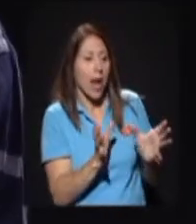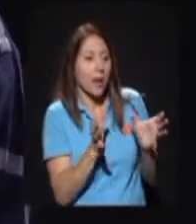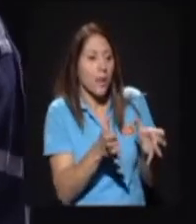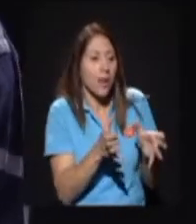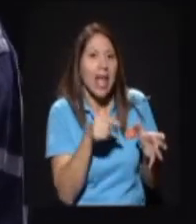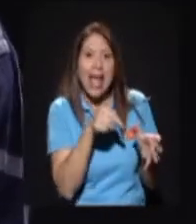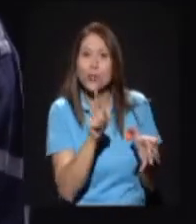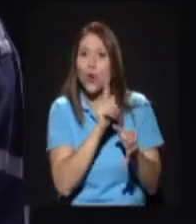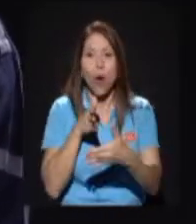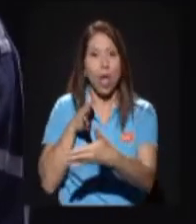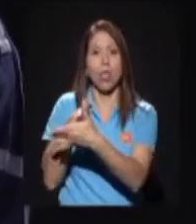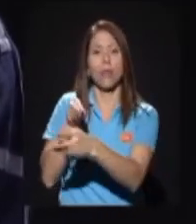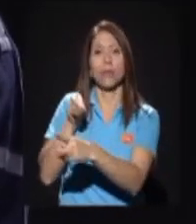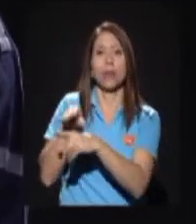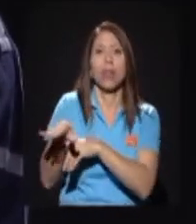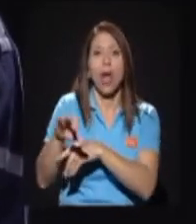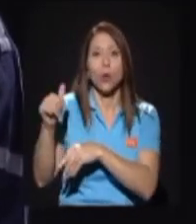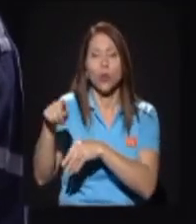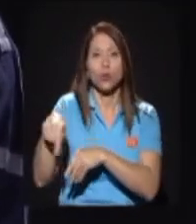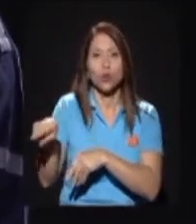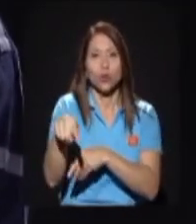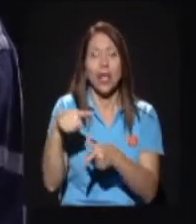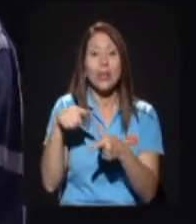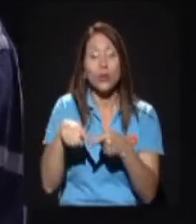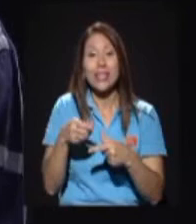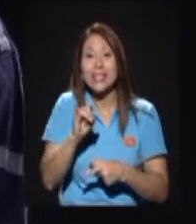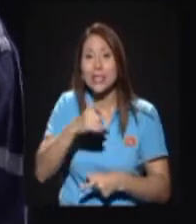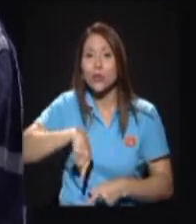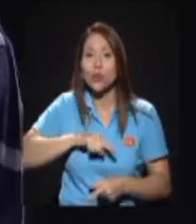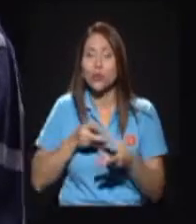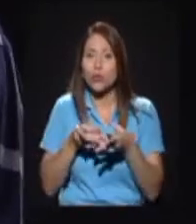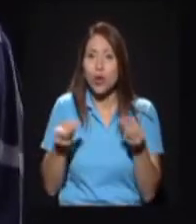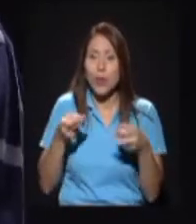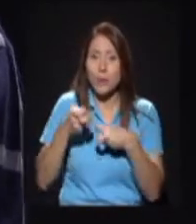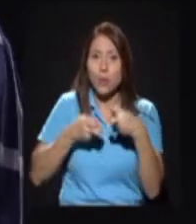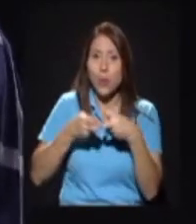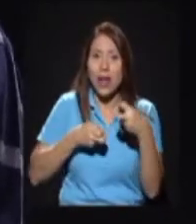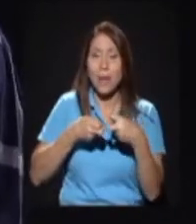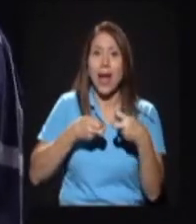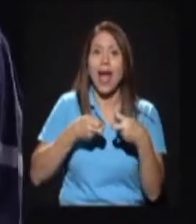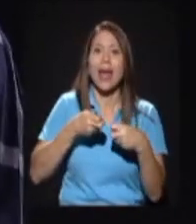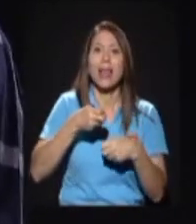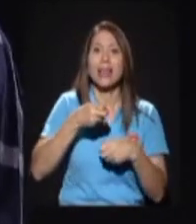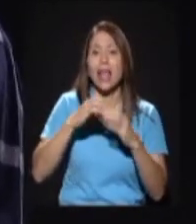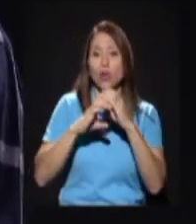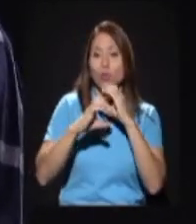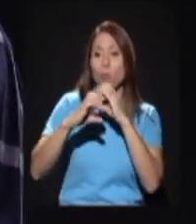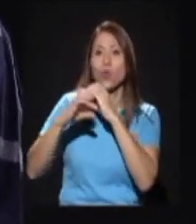algún costo para los otros. Entonces, si resolviéramos el problema de los buses intersectoriales en San